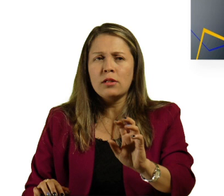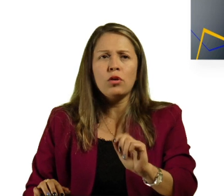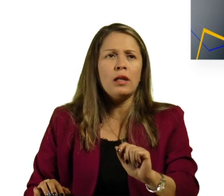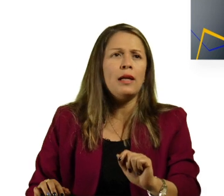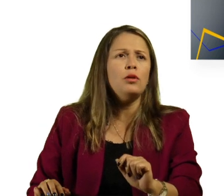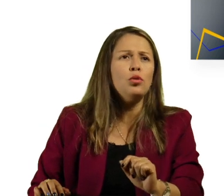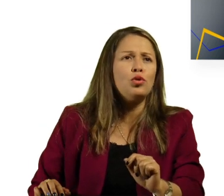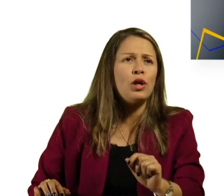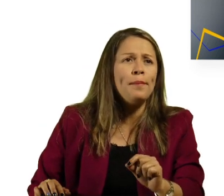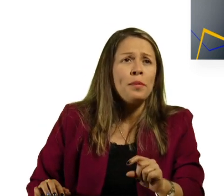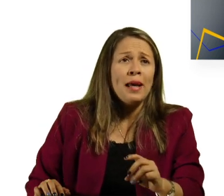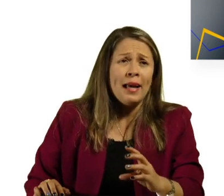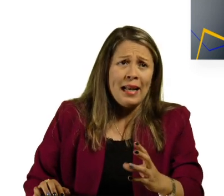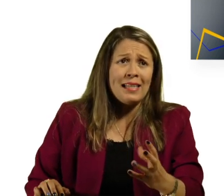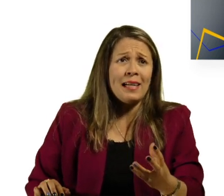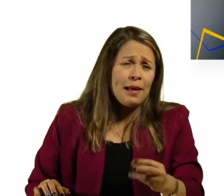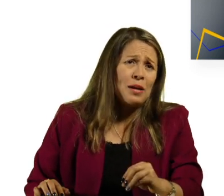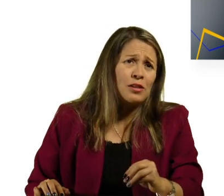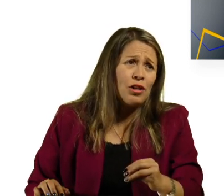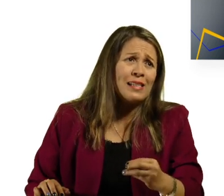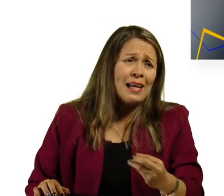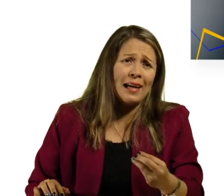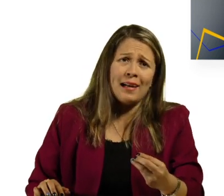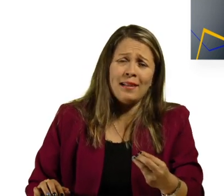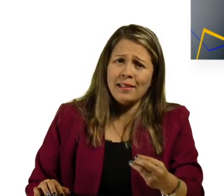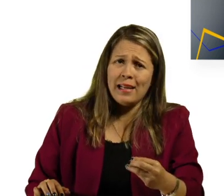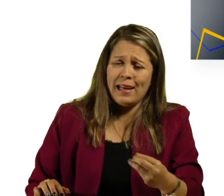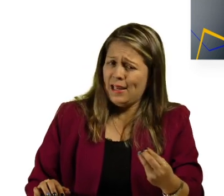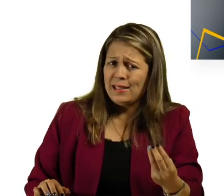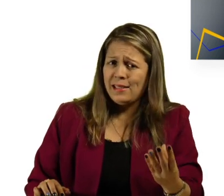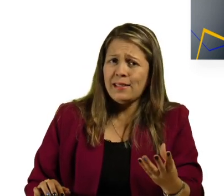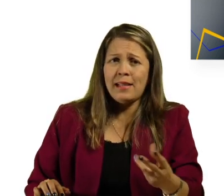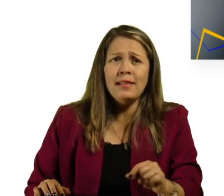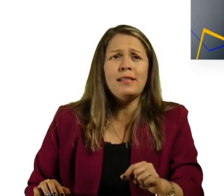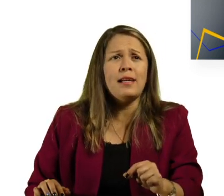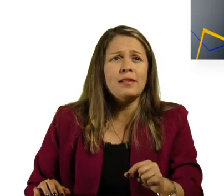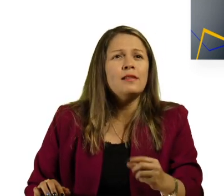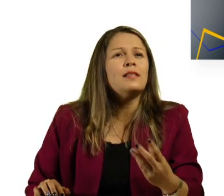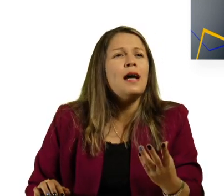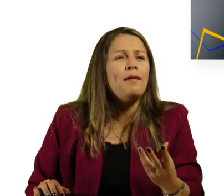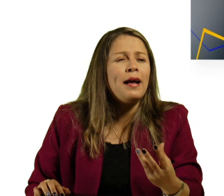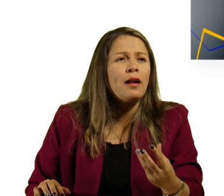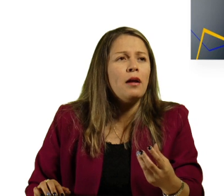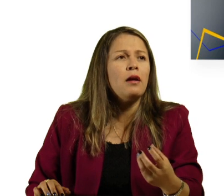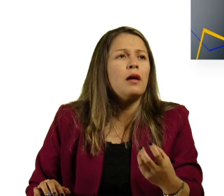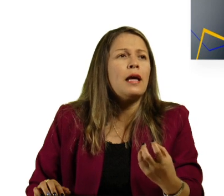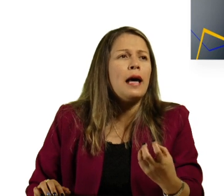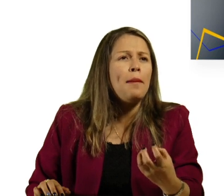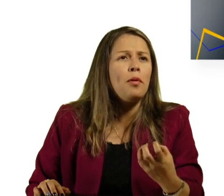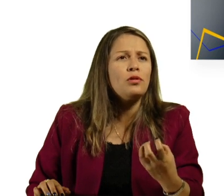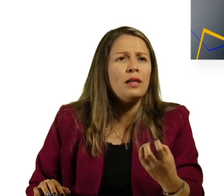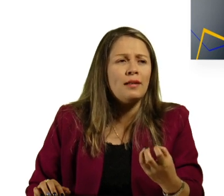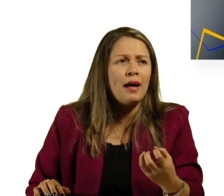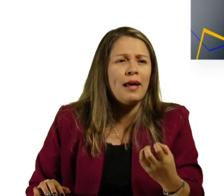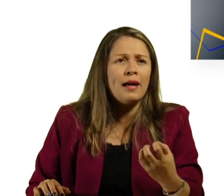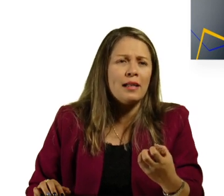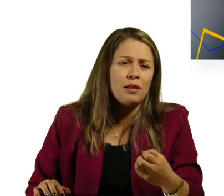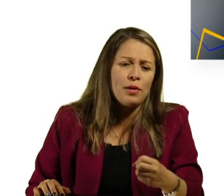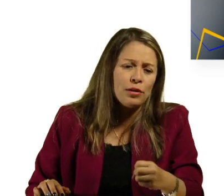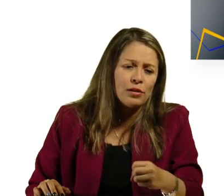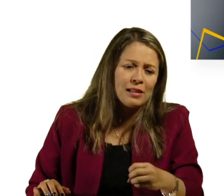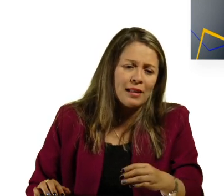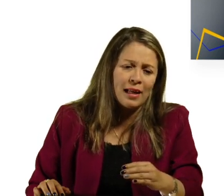del sector de la industria. Las agremiaciones se encargan de hacer estas estadísticas, saber qué porcentaje